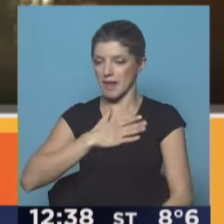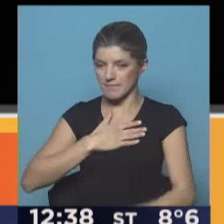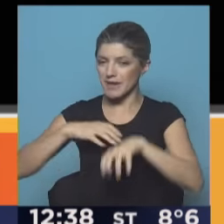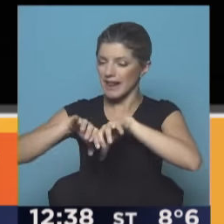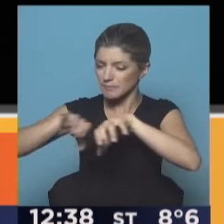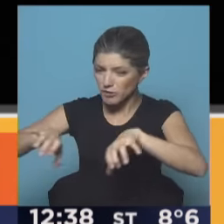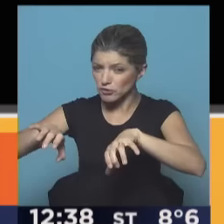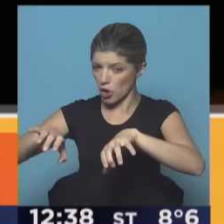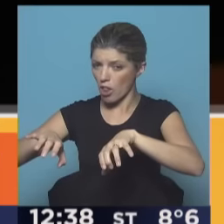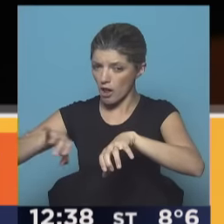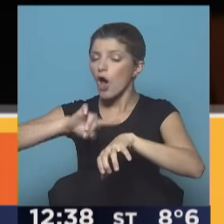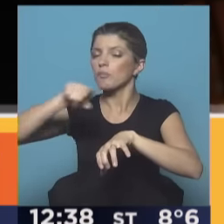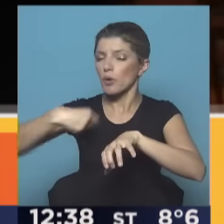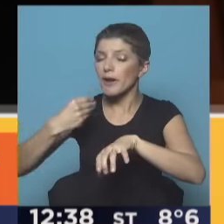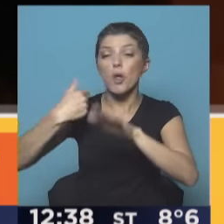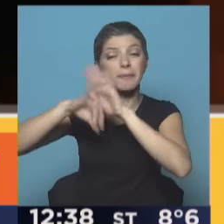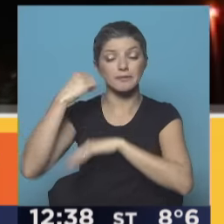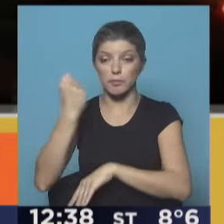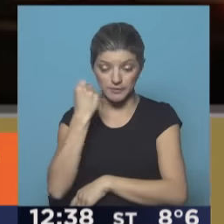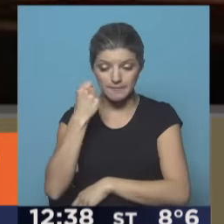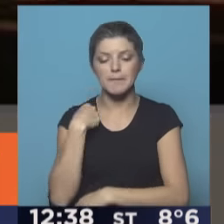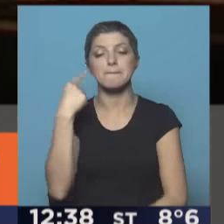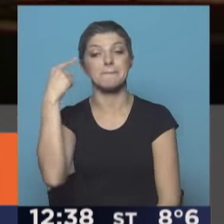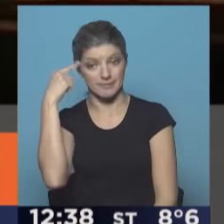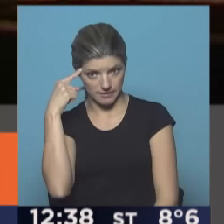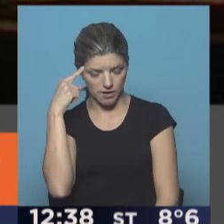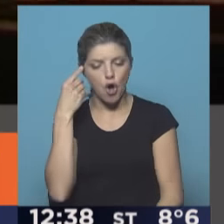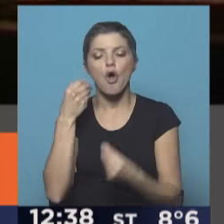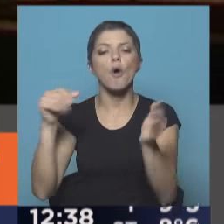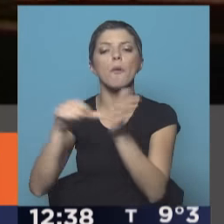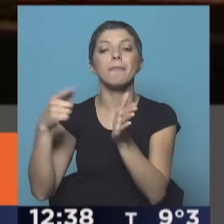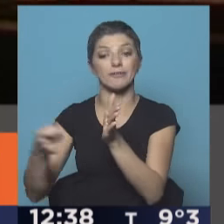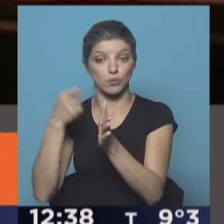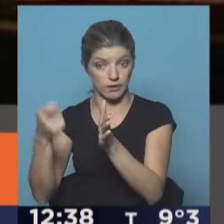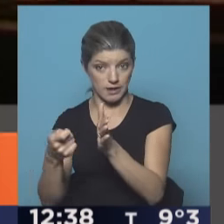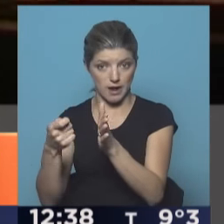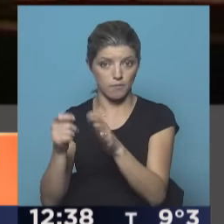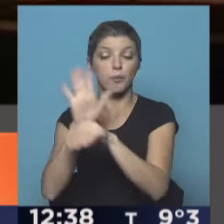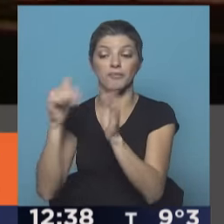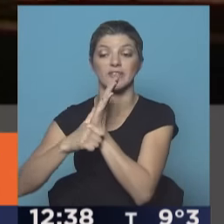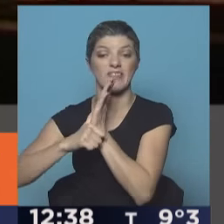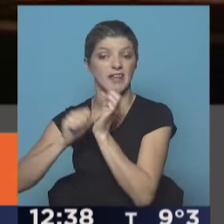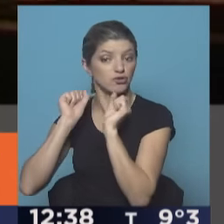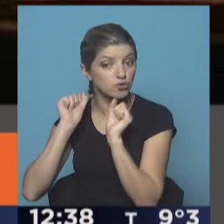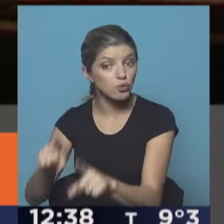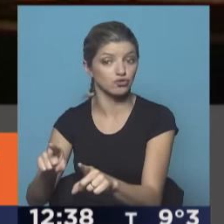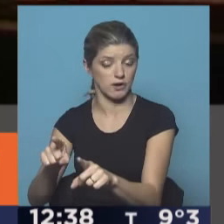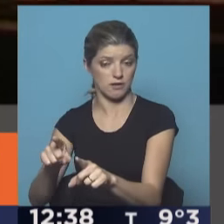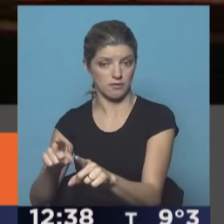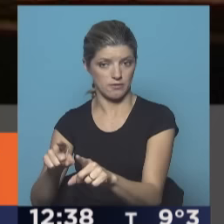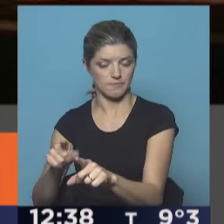es entre la idea de lo que es Turquía primero como identidad turca si es